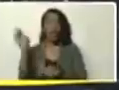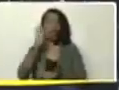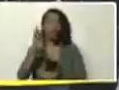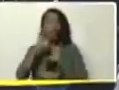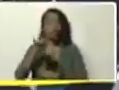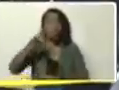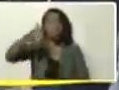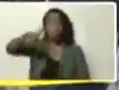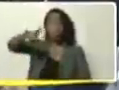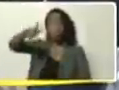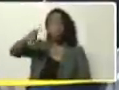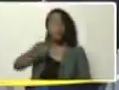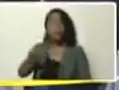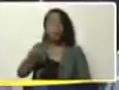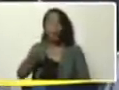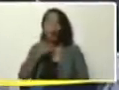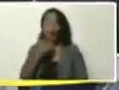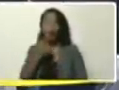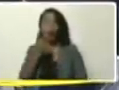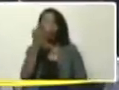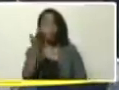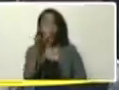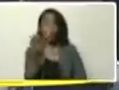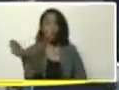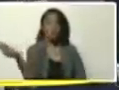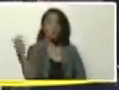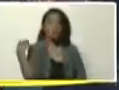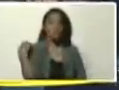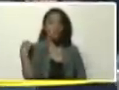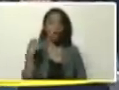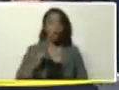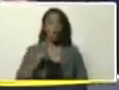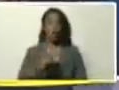cabeza. Usted me lo dice.